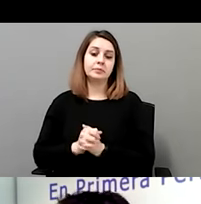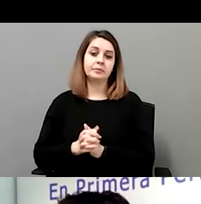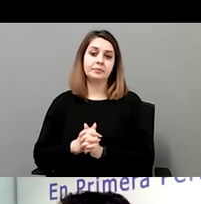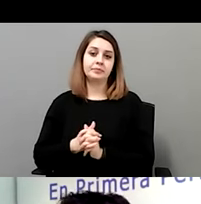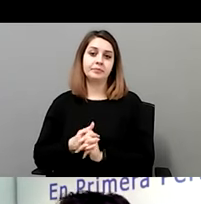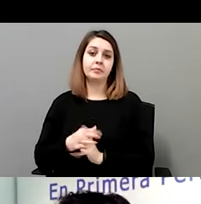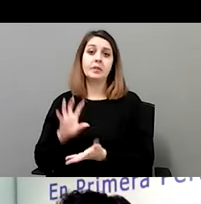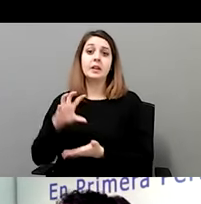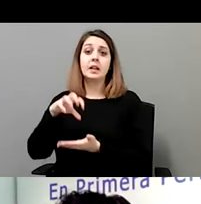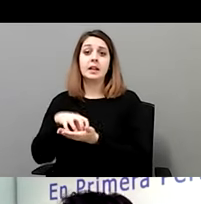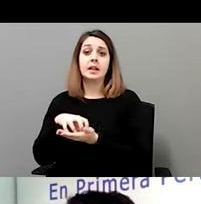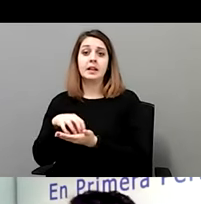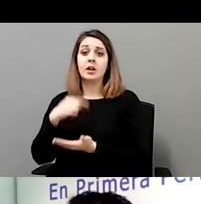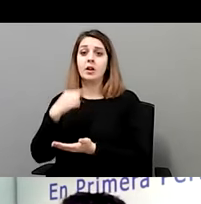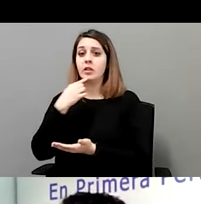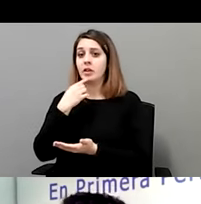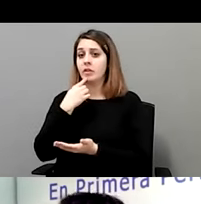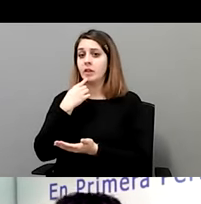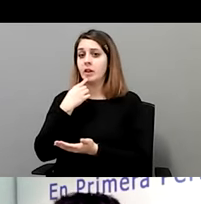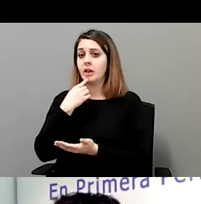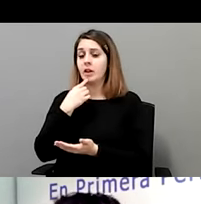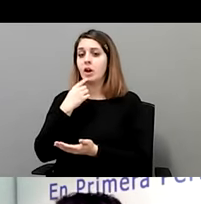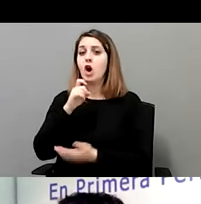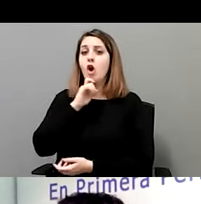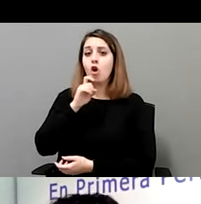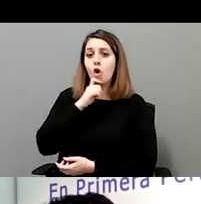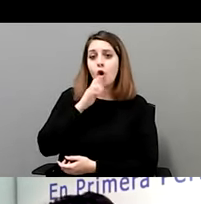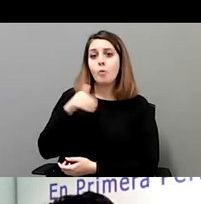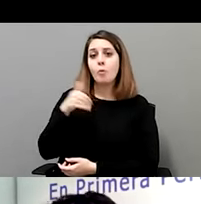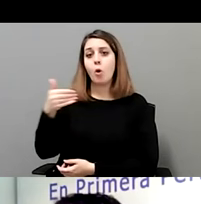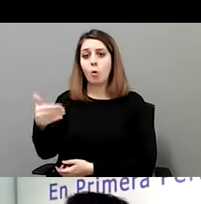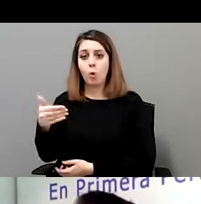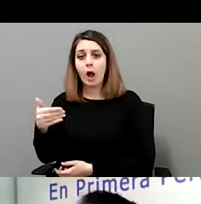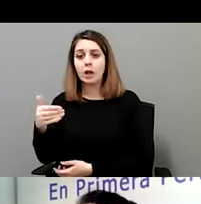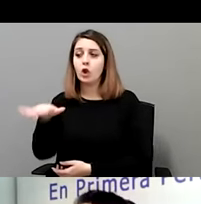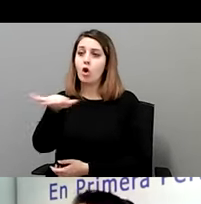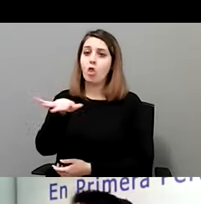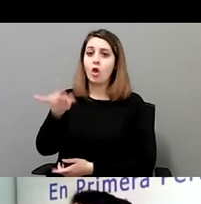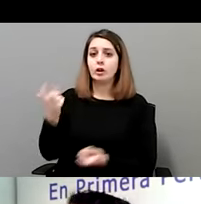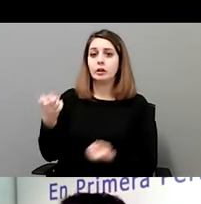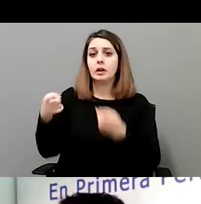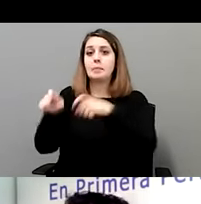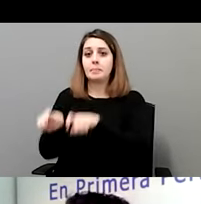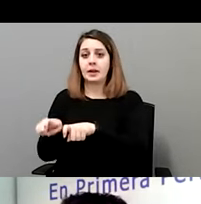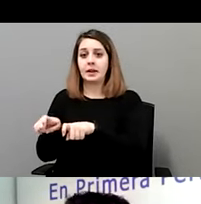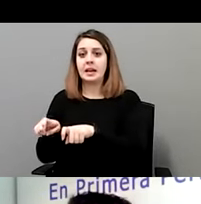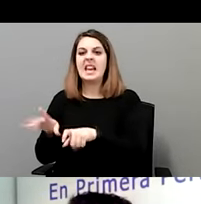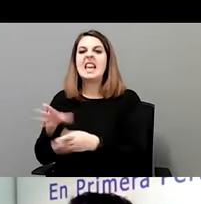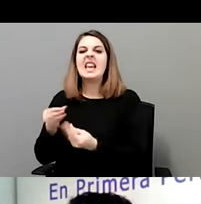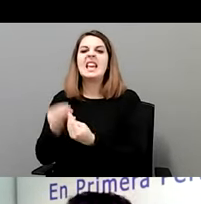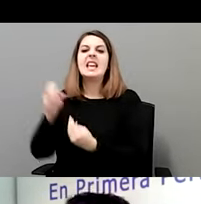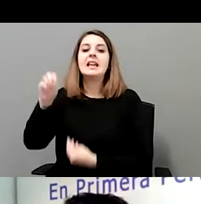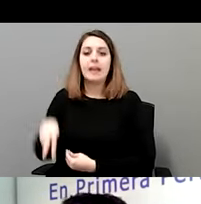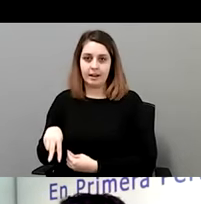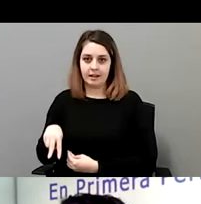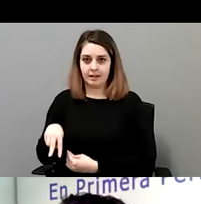ellos ponen la hora, ponen cómo y cuándo, en qué sitio y con quién.